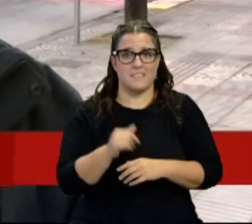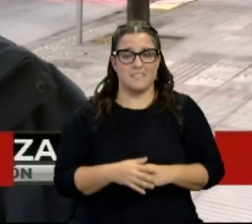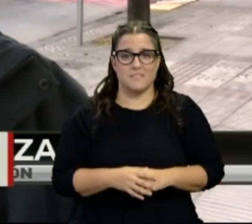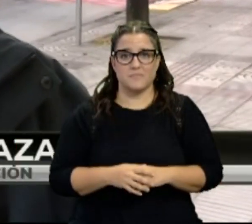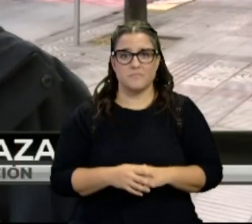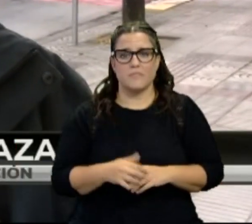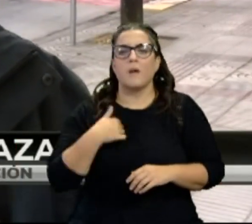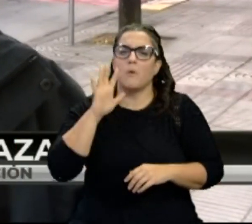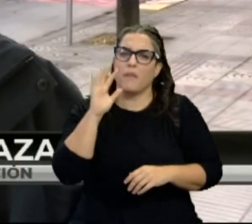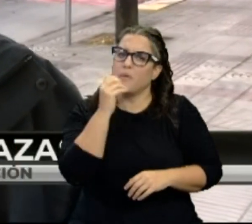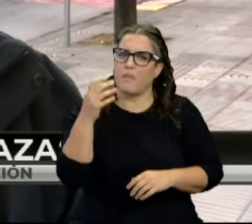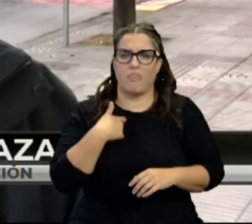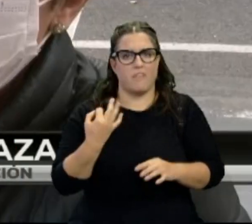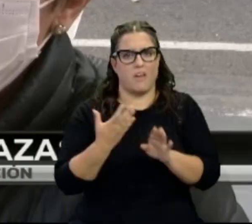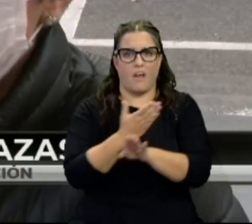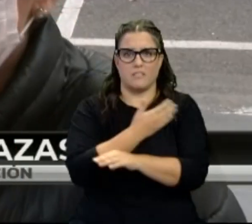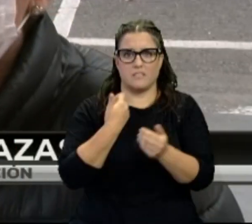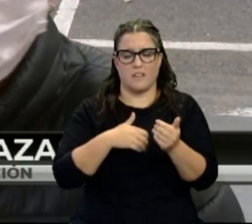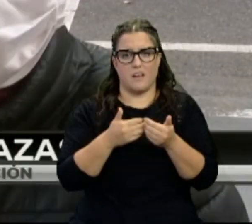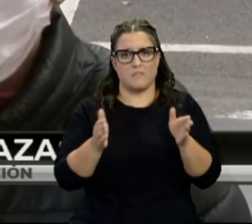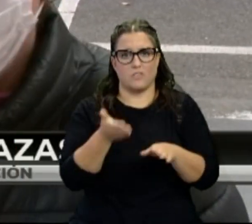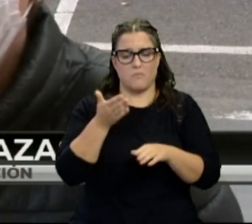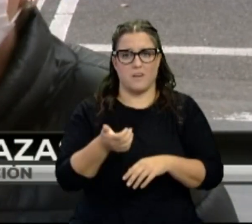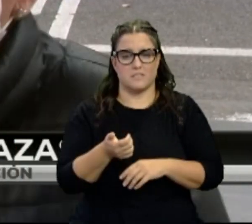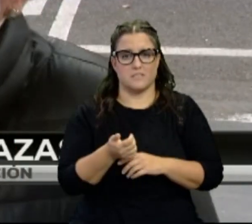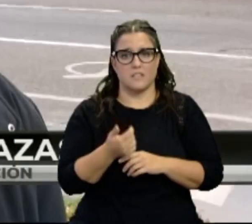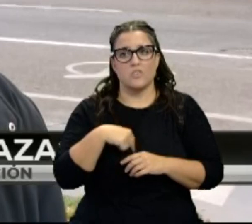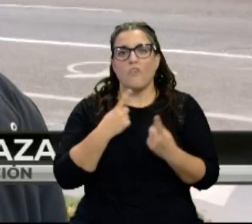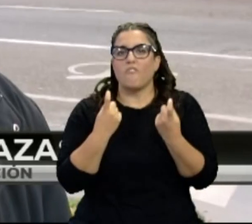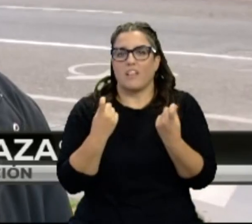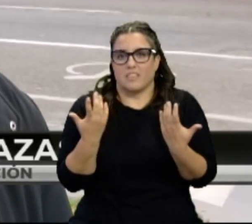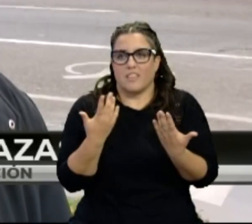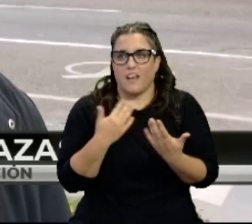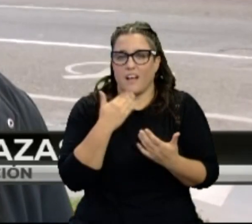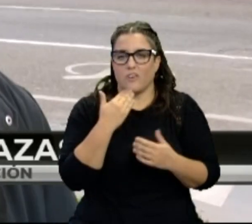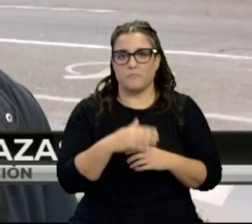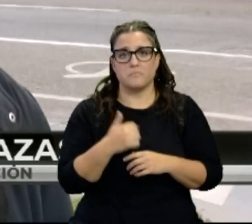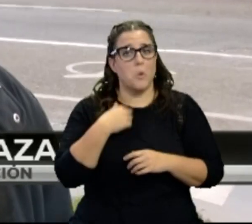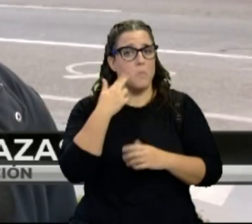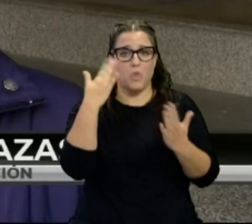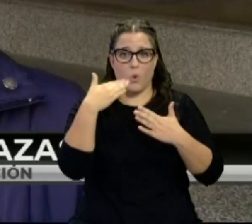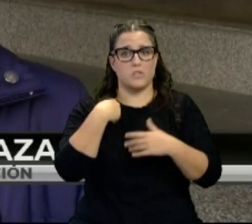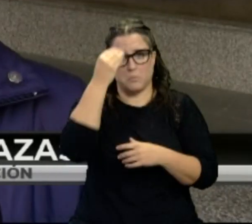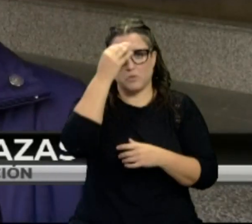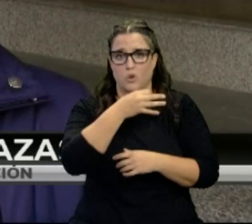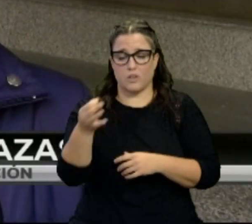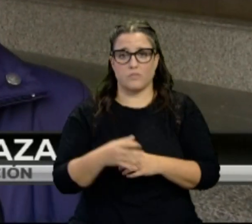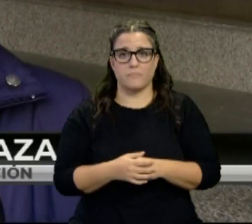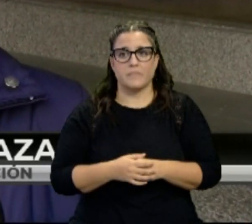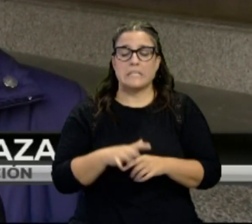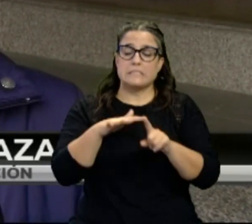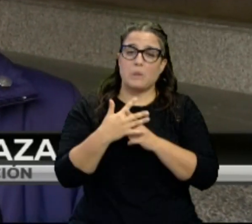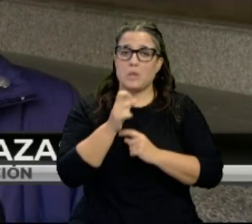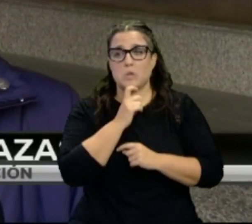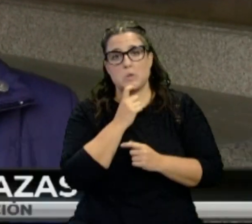Me parece bien, que tenía que haber abierto más. Estamos todos un poco a falta de algo. No me da miedo y creo que es correcto. Porque como están las cosas,